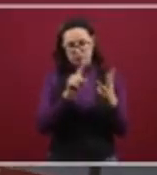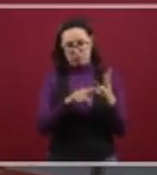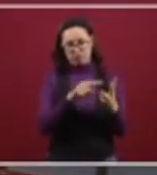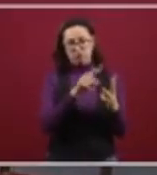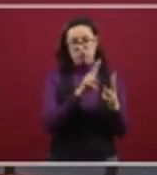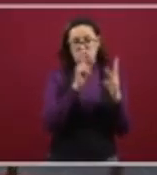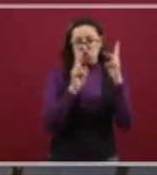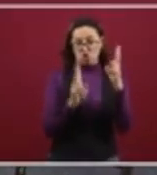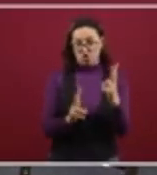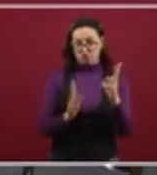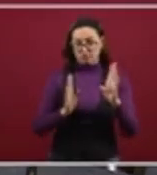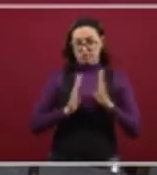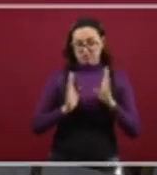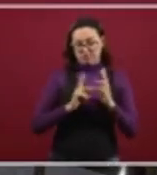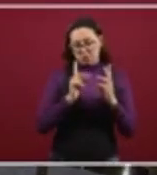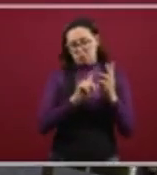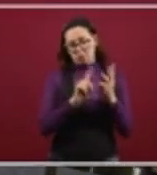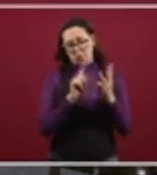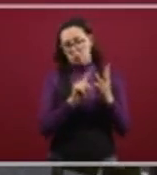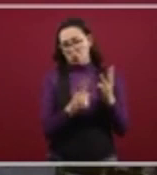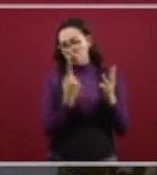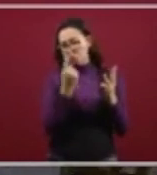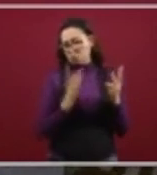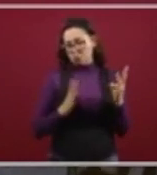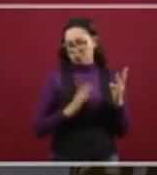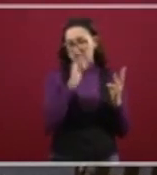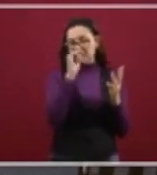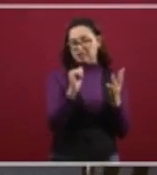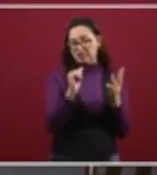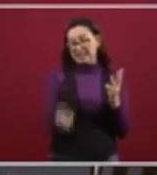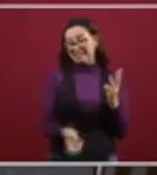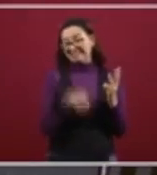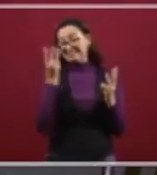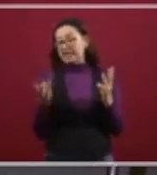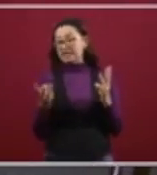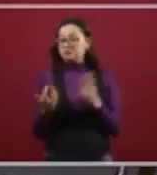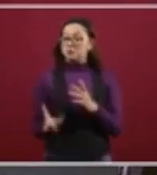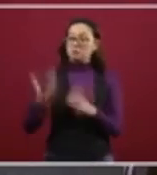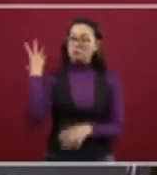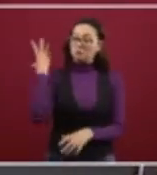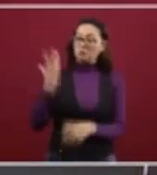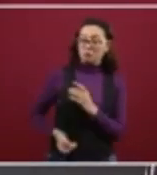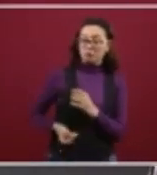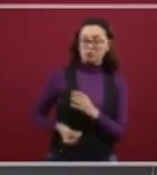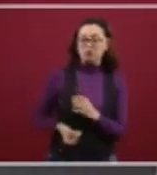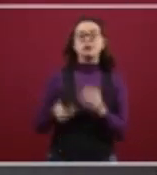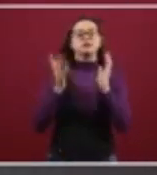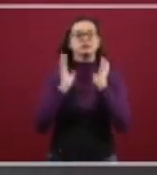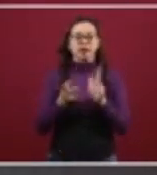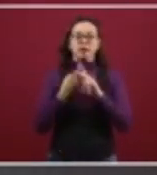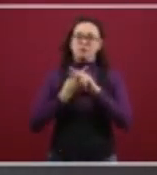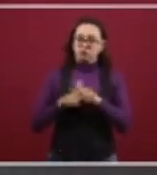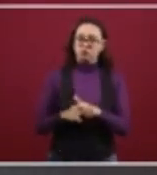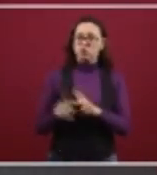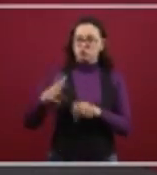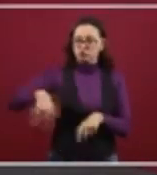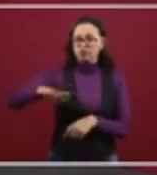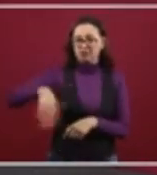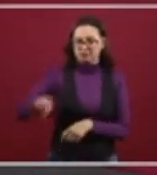militares y un civil, que ya se les está buscando.